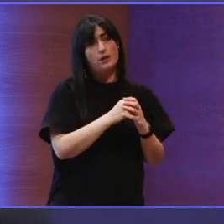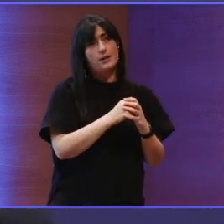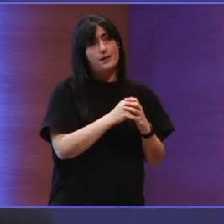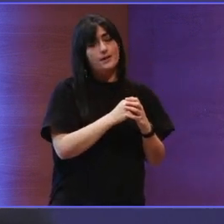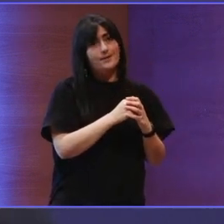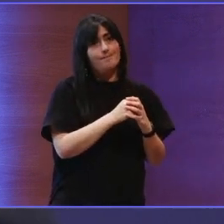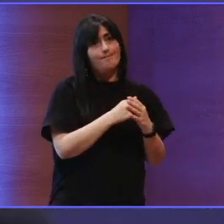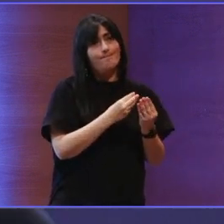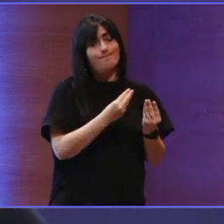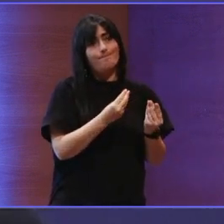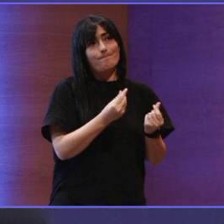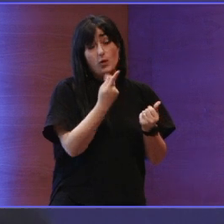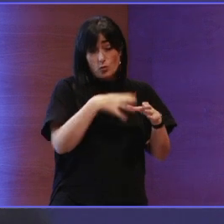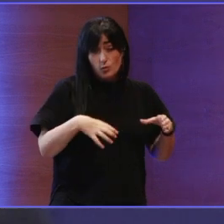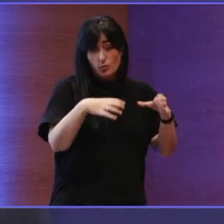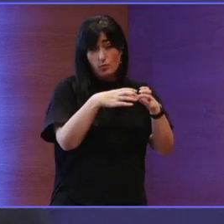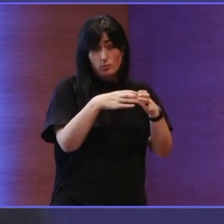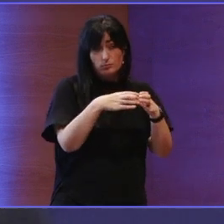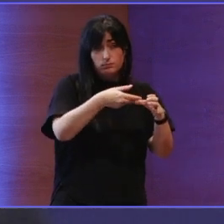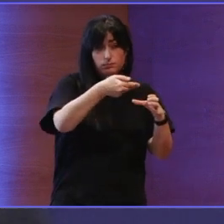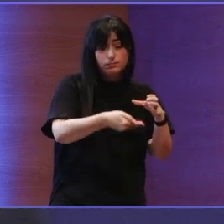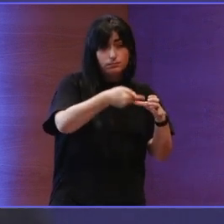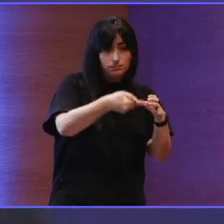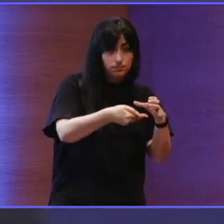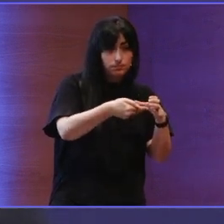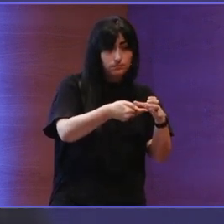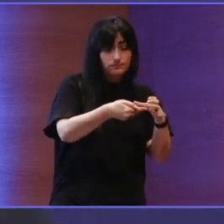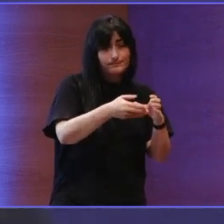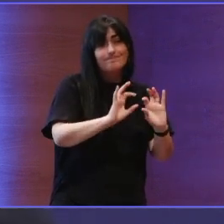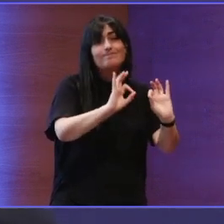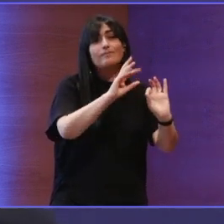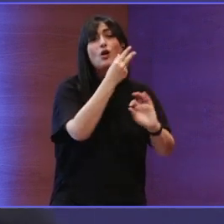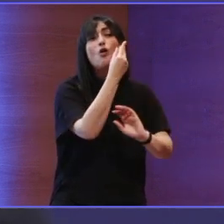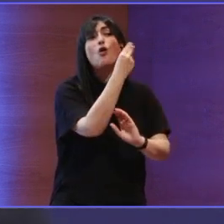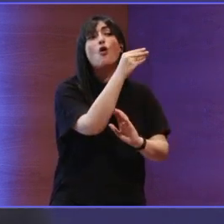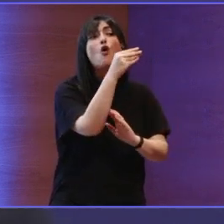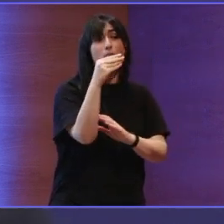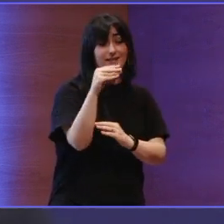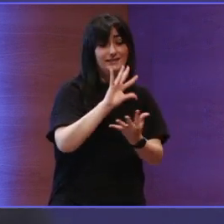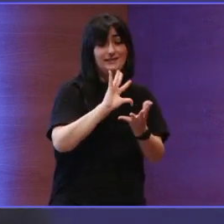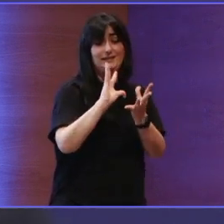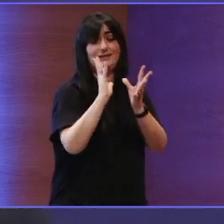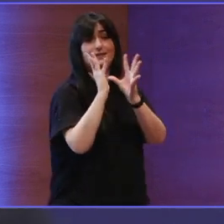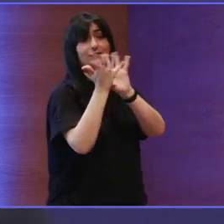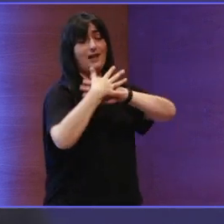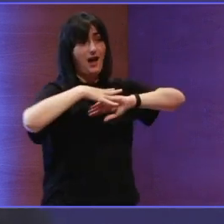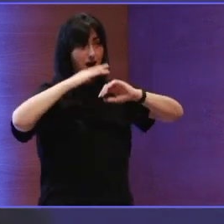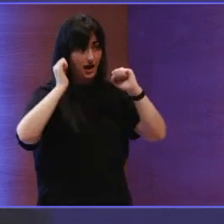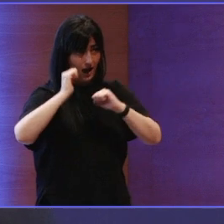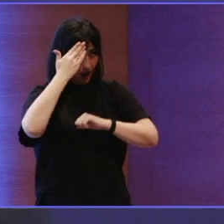e hay un grupo importante de de jóvenes en transición a vida adulta